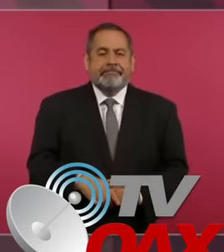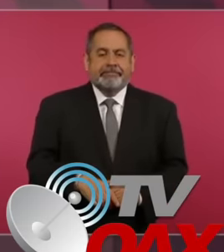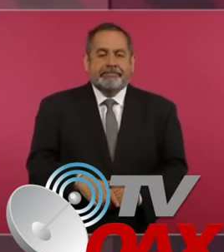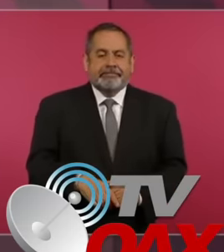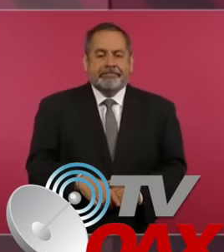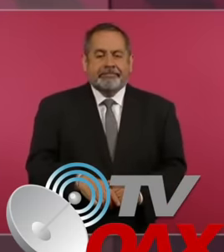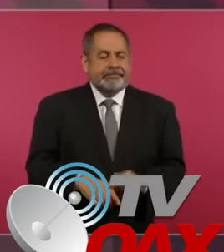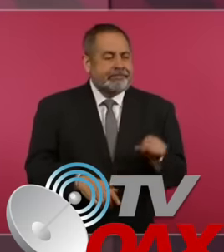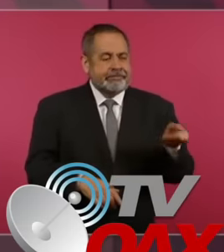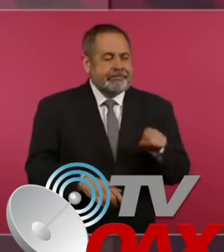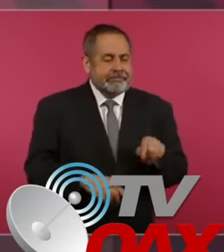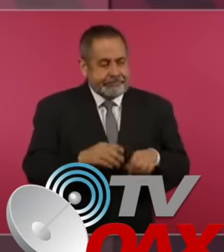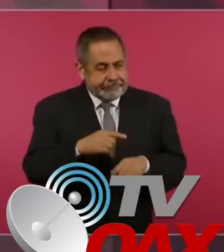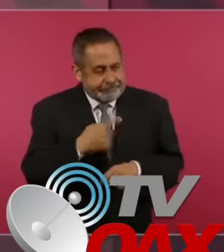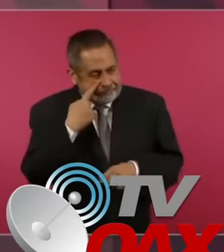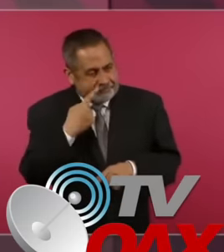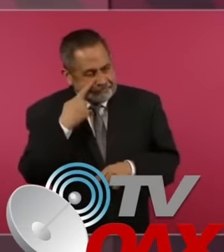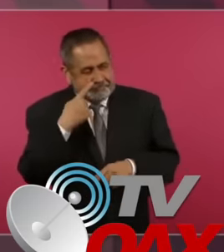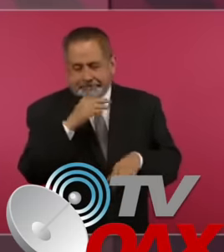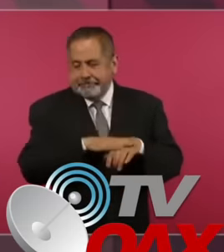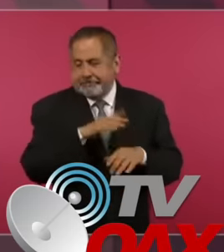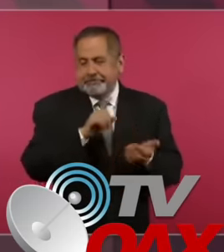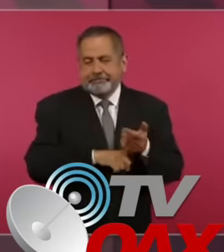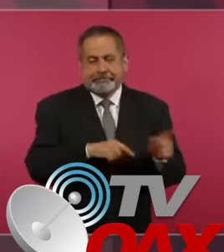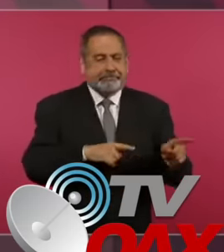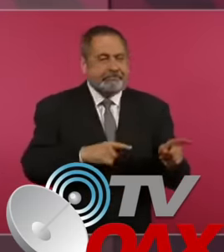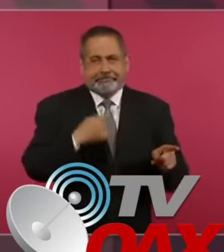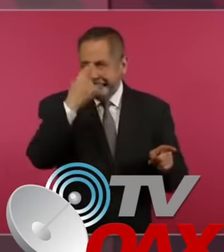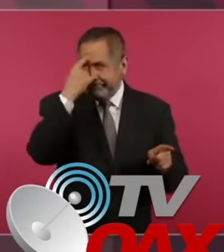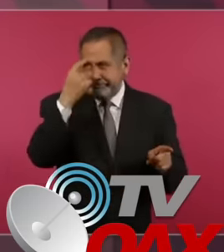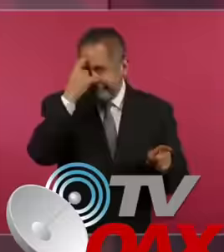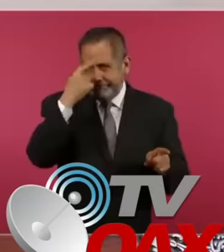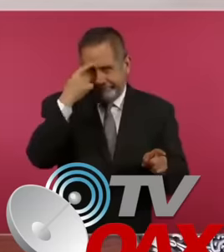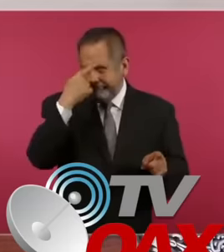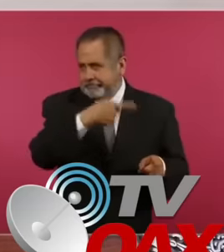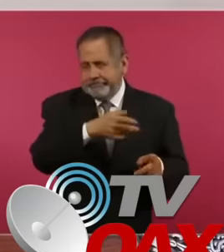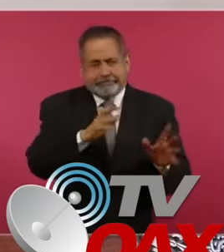un poco más, ¿no? Este fanatismo